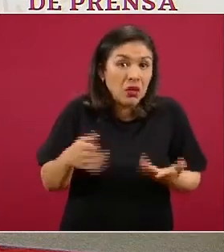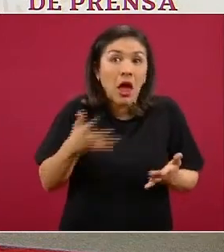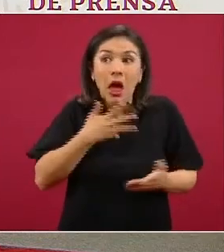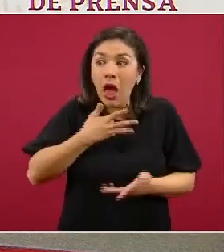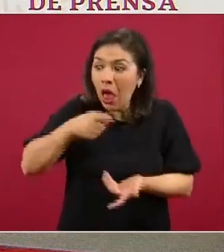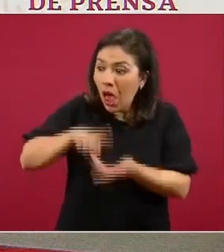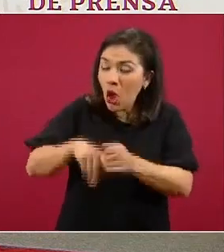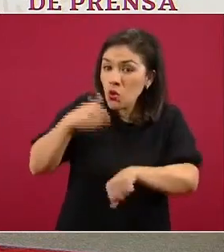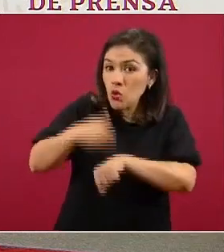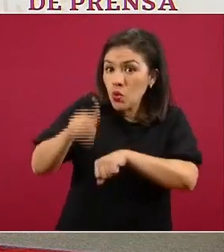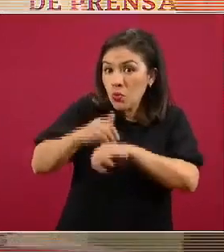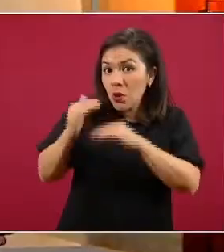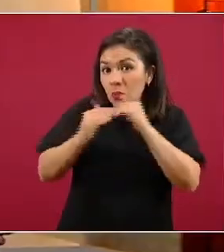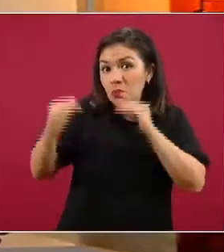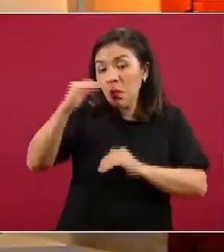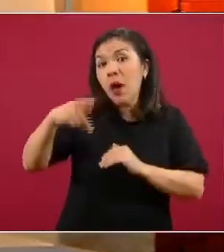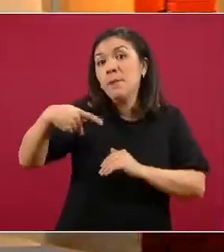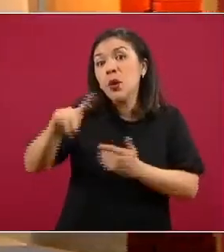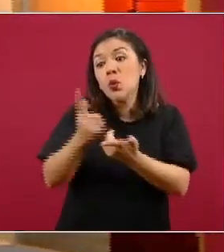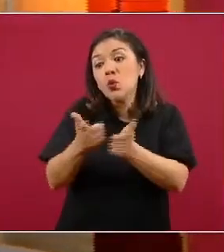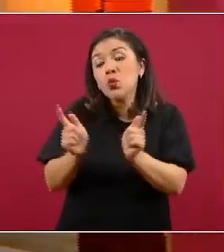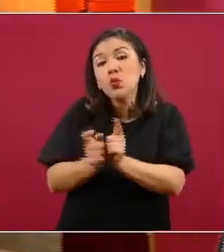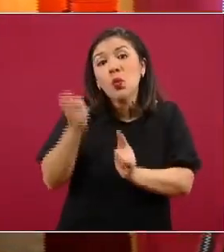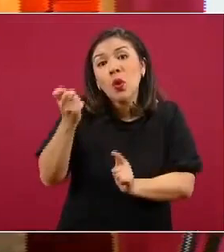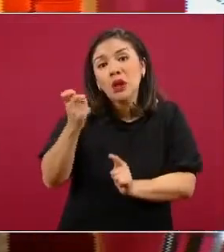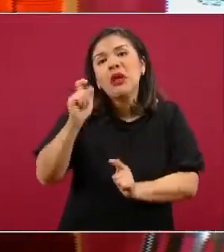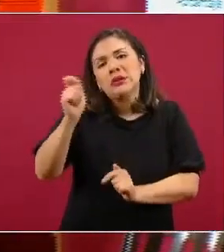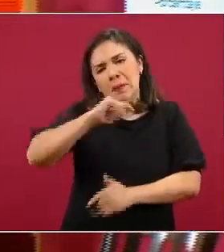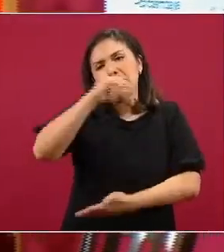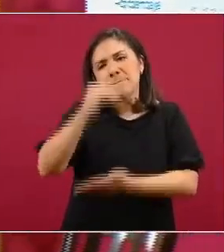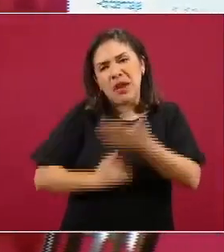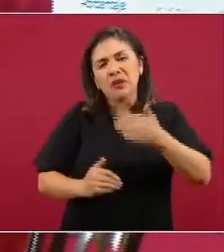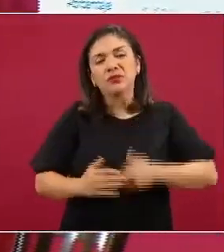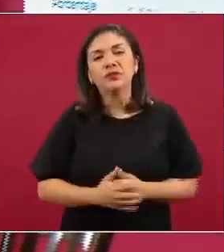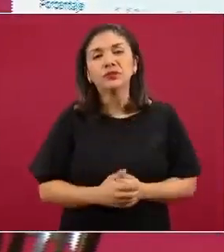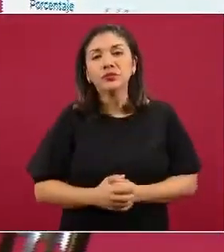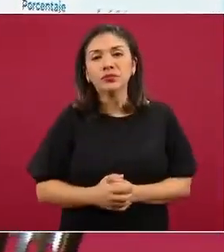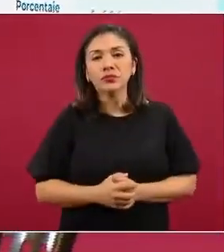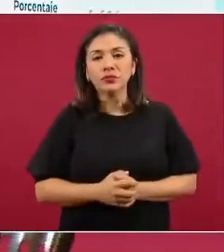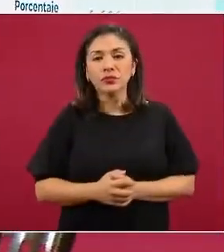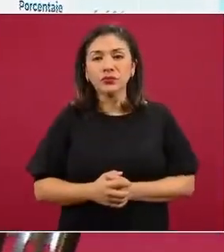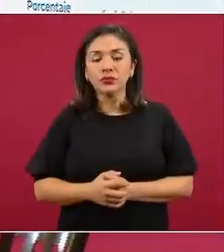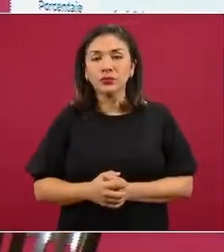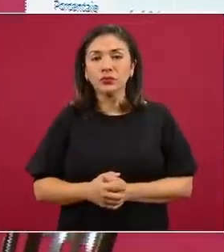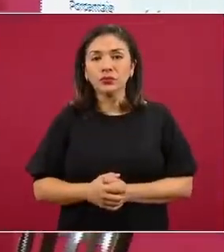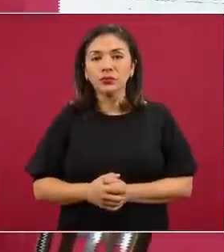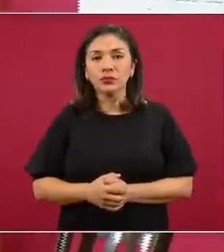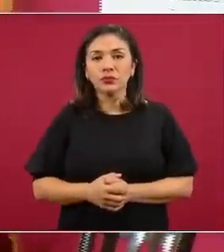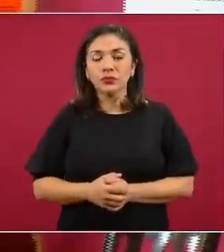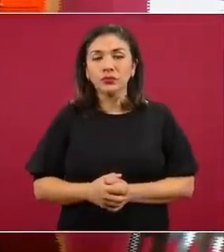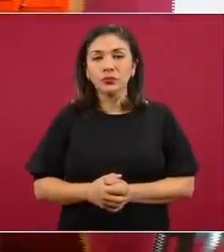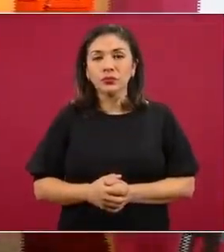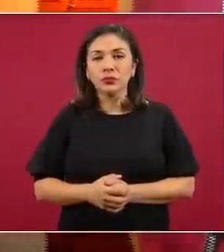mayor, el porcentaje de exceso en este grupo de edad es menor. La siguiente, por favor.